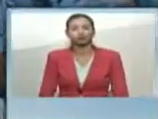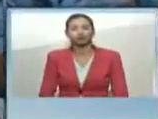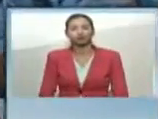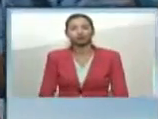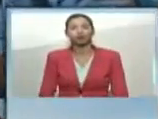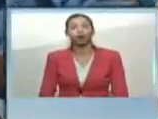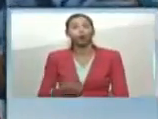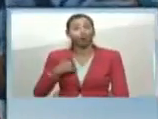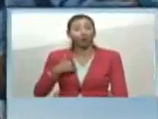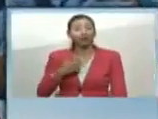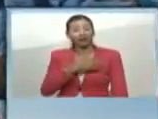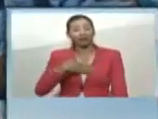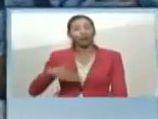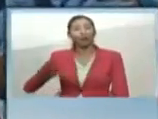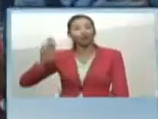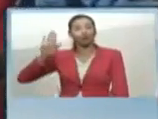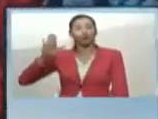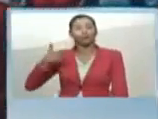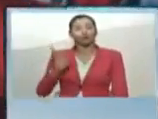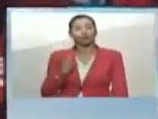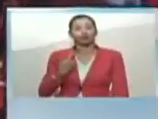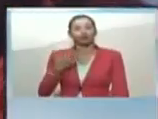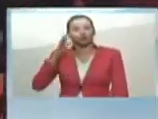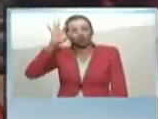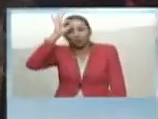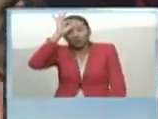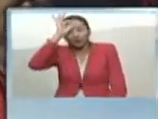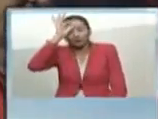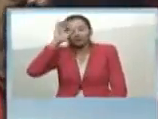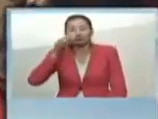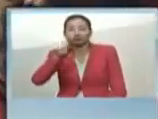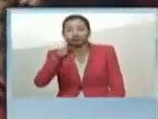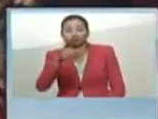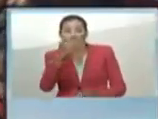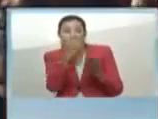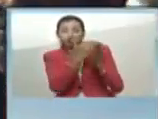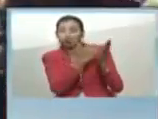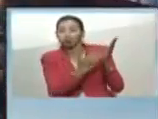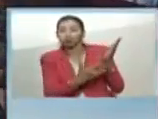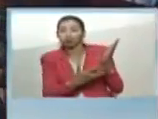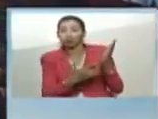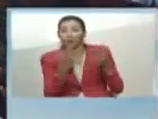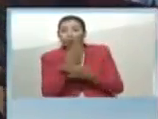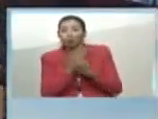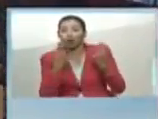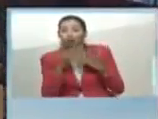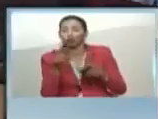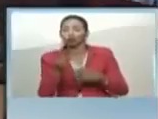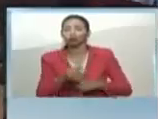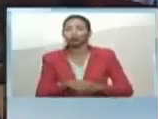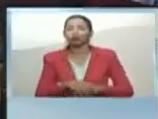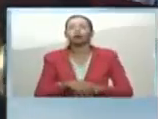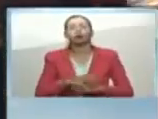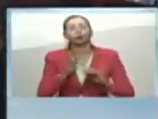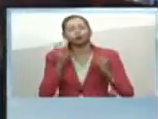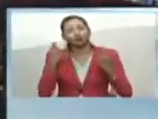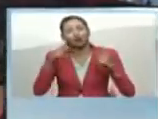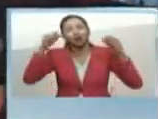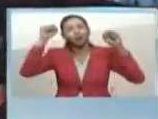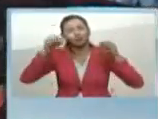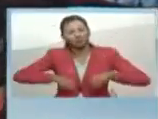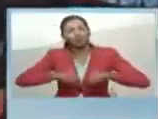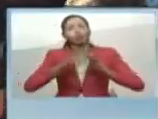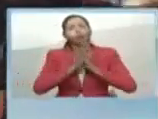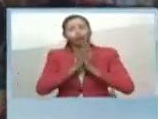juramentados. No sé qué habrá en la agenda suya, pero de verdad, si esto fuera posible, sería